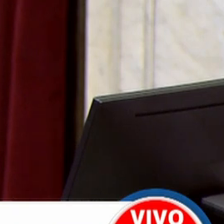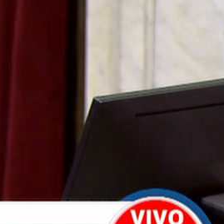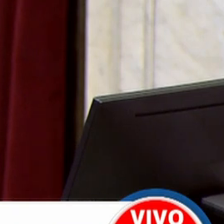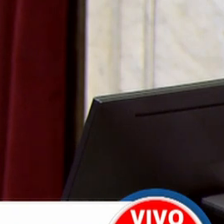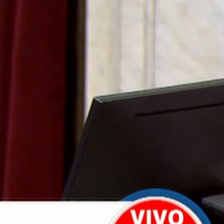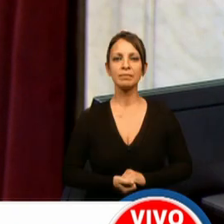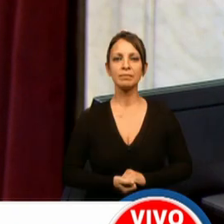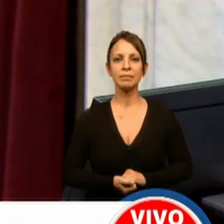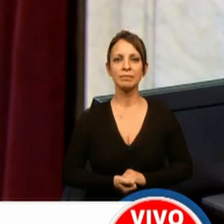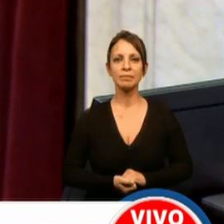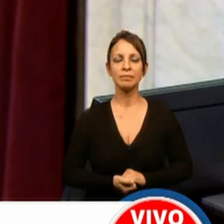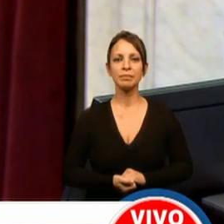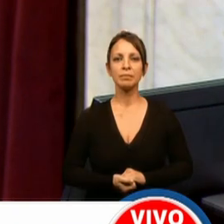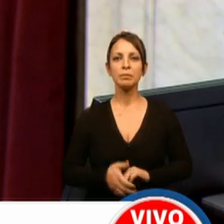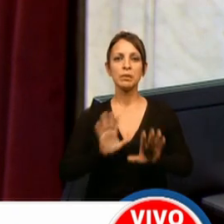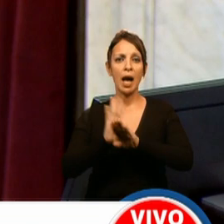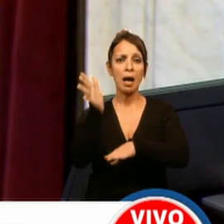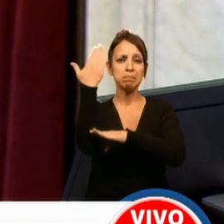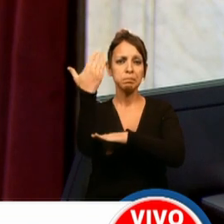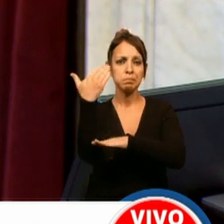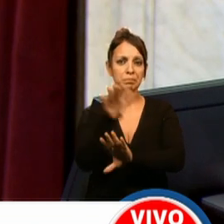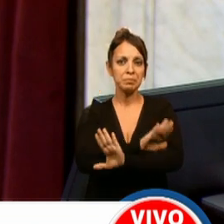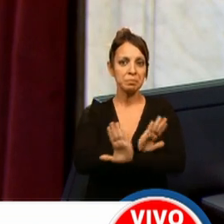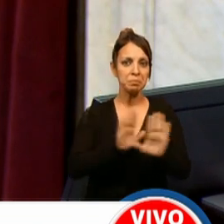no habiendo más oradores